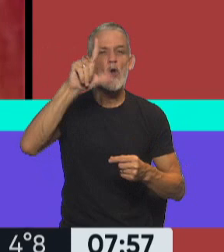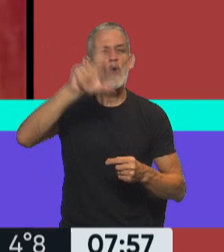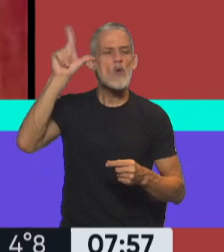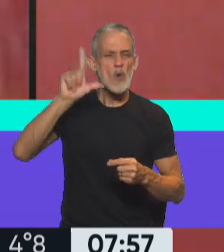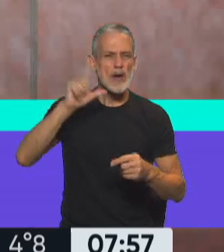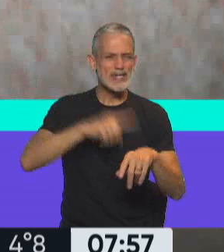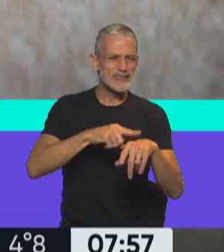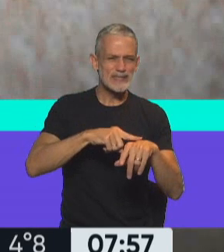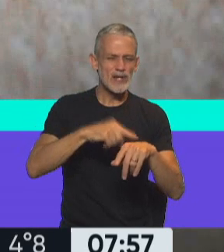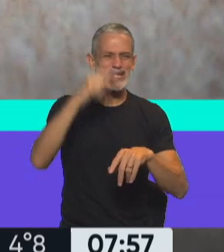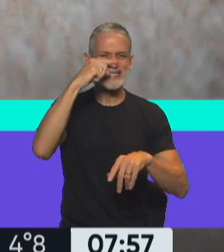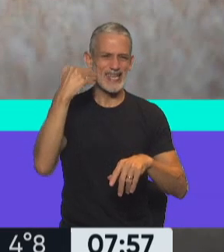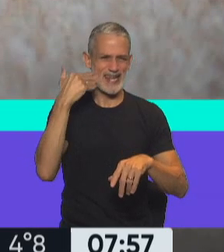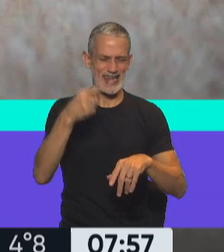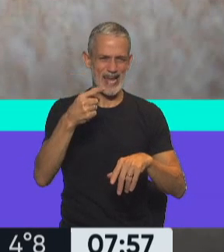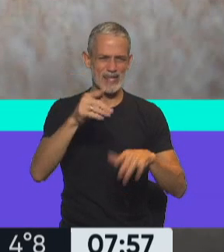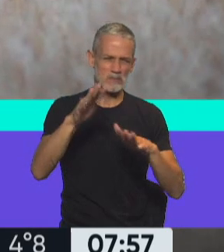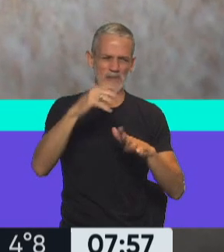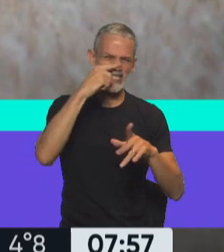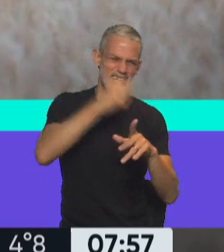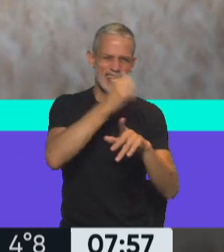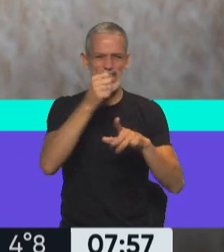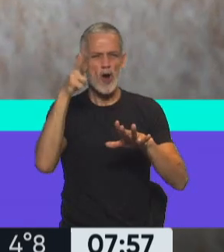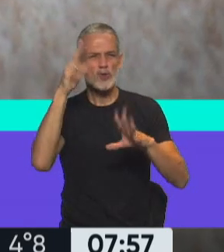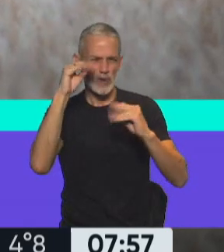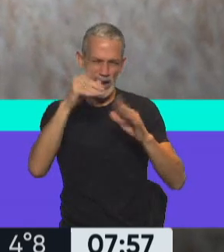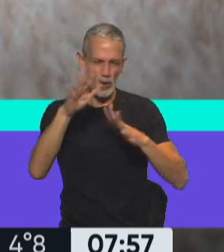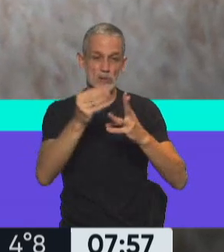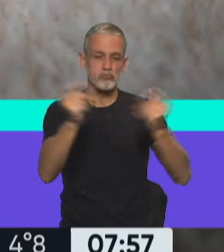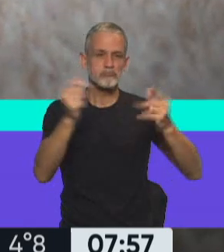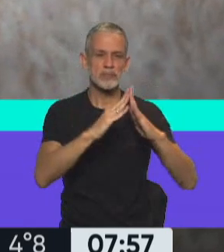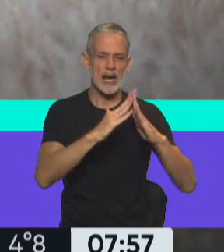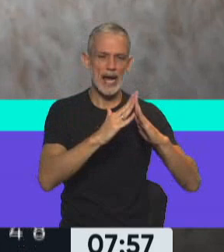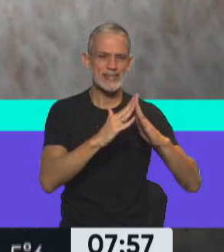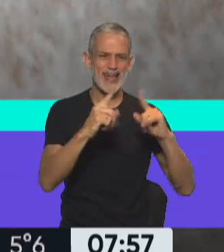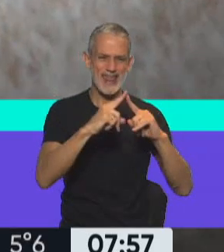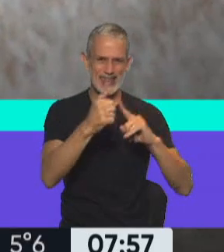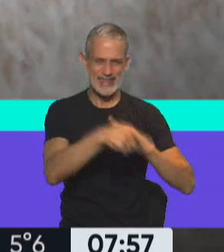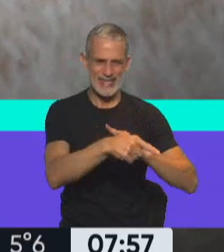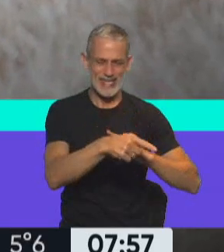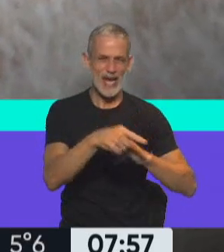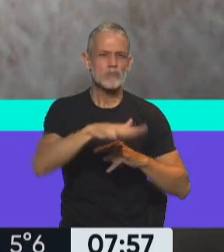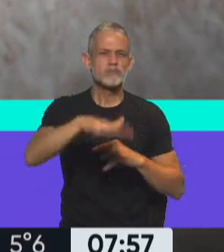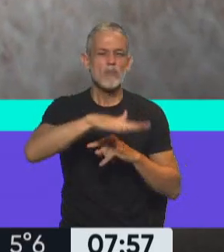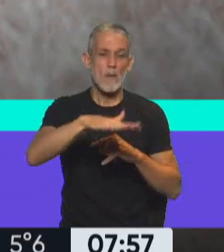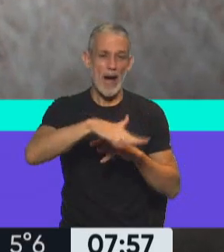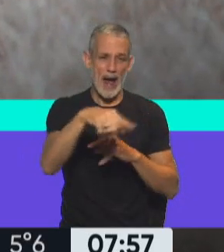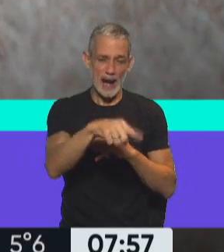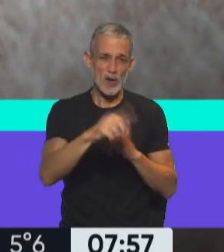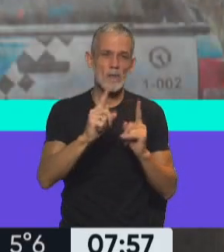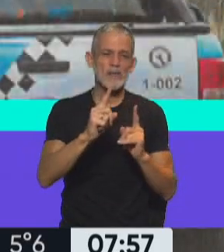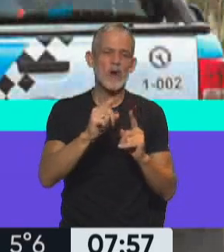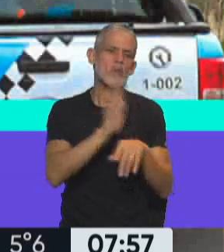lunes a las 19, en realidad entre las 19 y las 20 horas, de la casa de su tía, situada en este barrio,